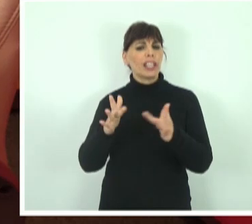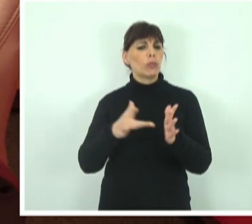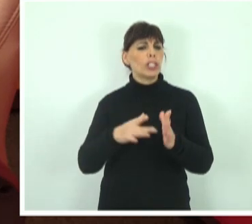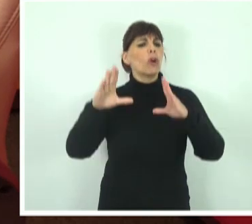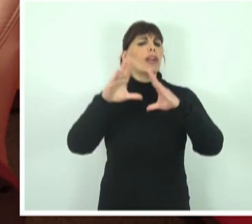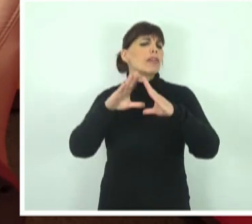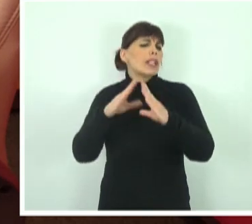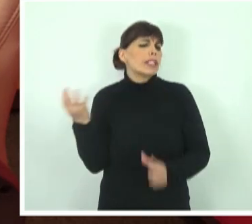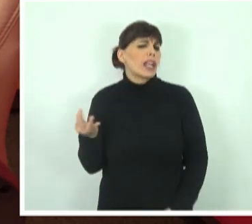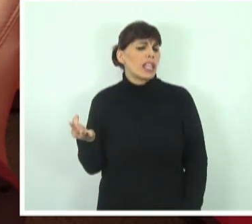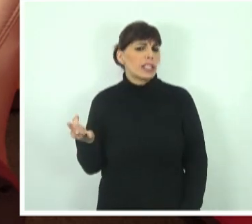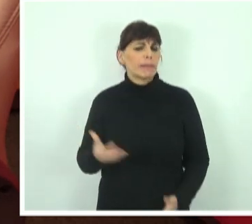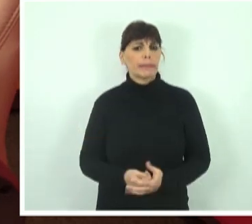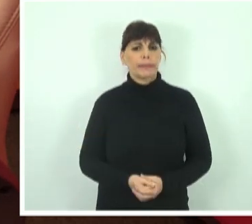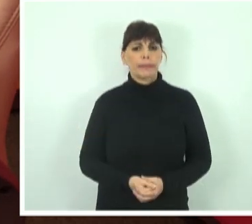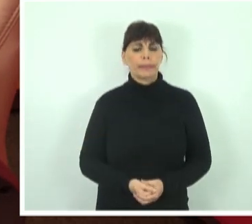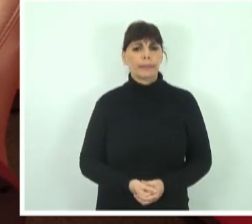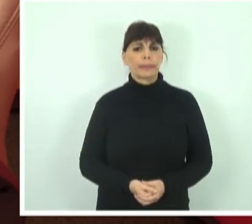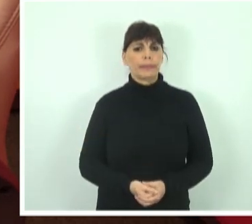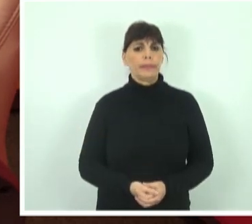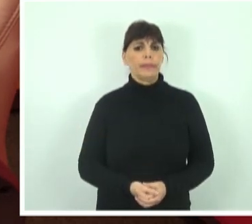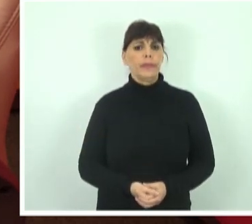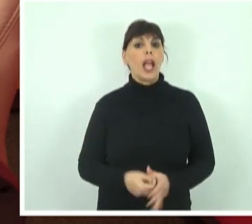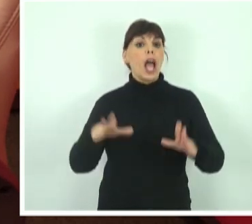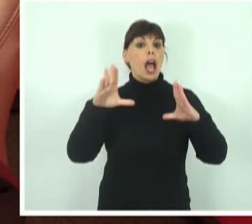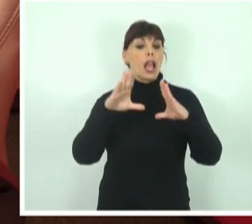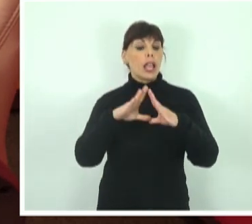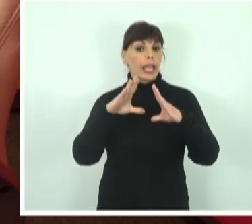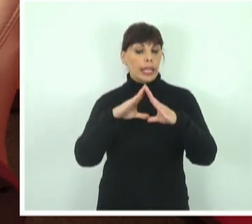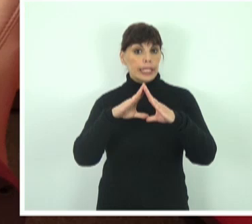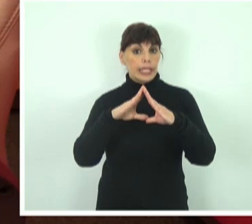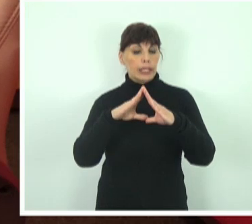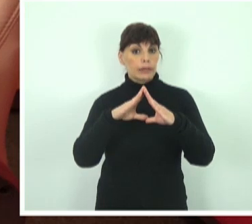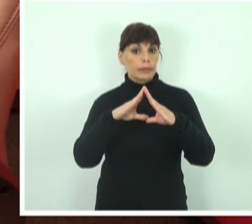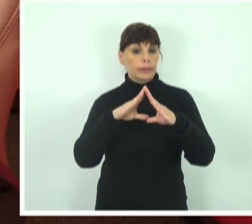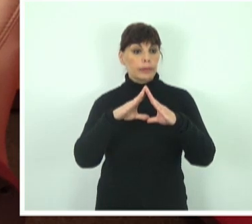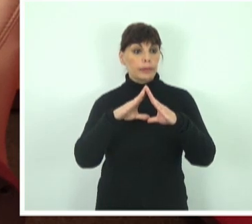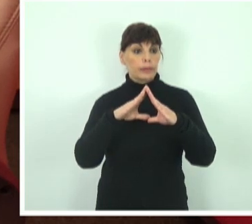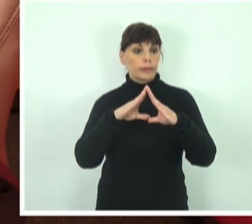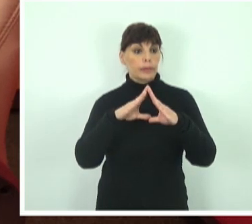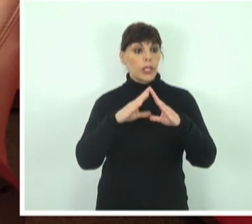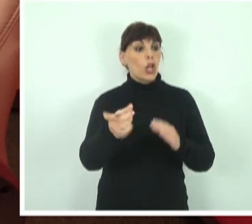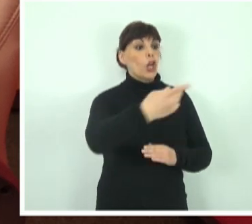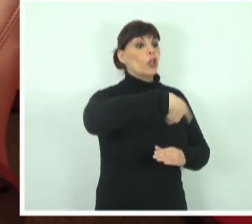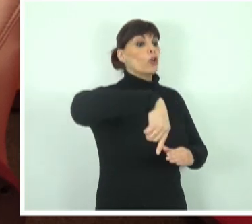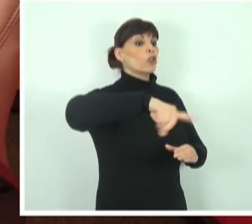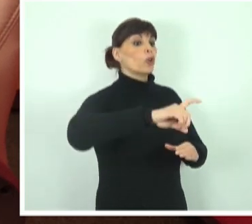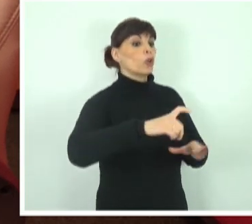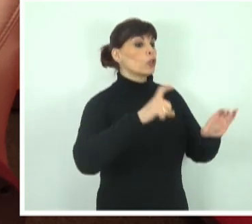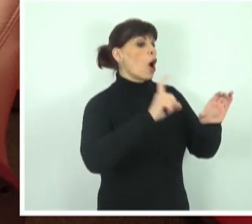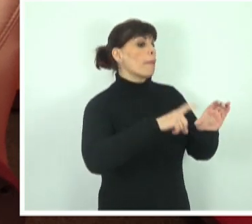iglesia? ¿Por qué es necesario estar incorporado en una iglesia?